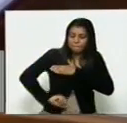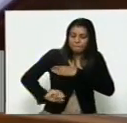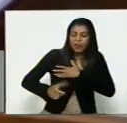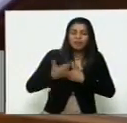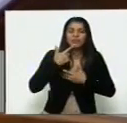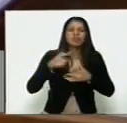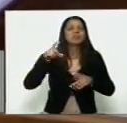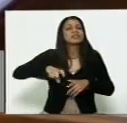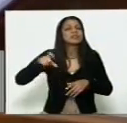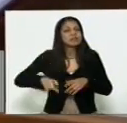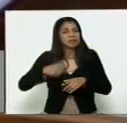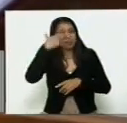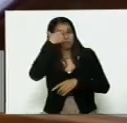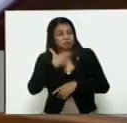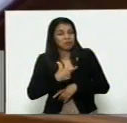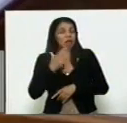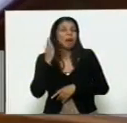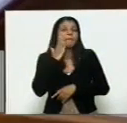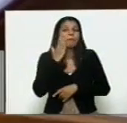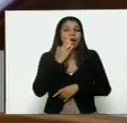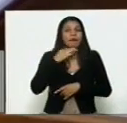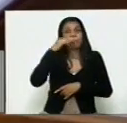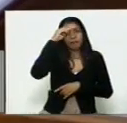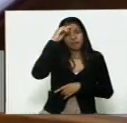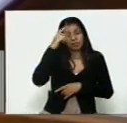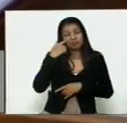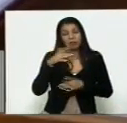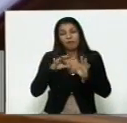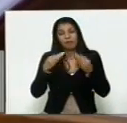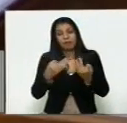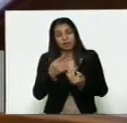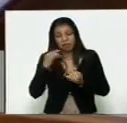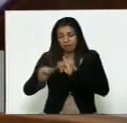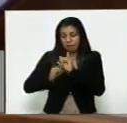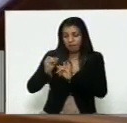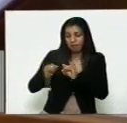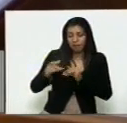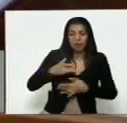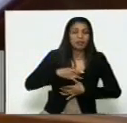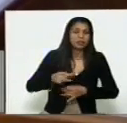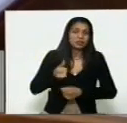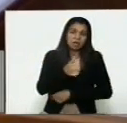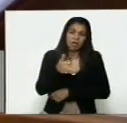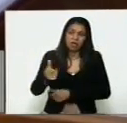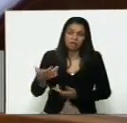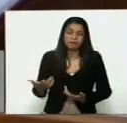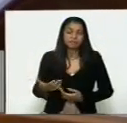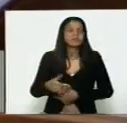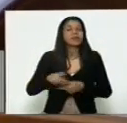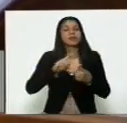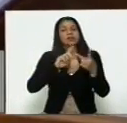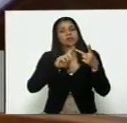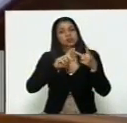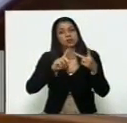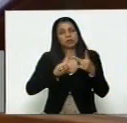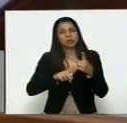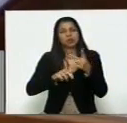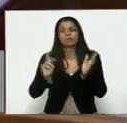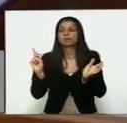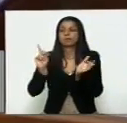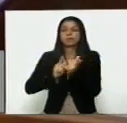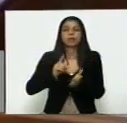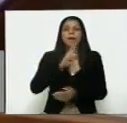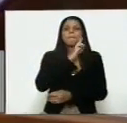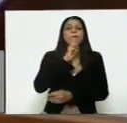en las necesidades emocionales e intereses de las madres, los recién nacidos o las recién nacidas. 2. Protagonismo de las